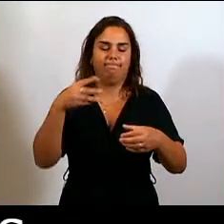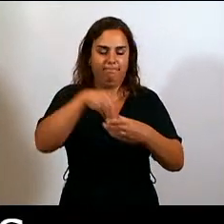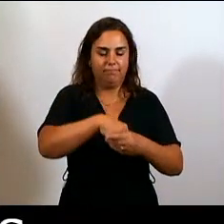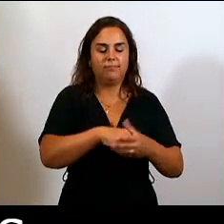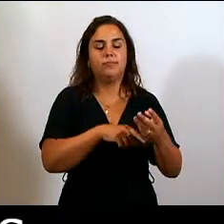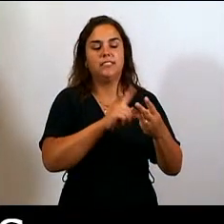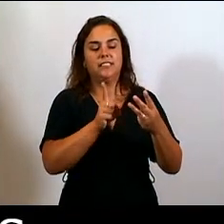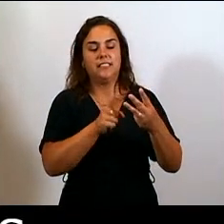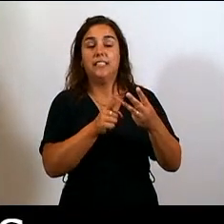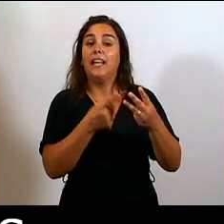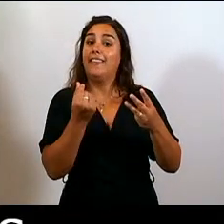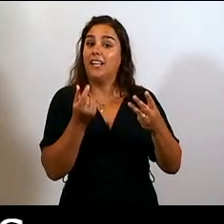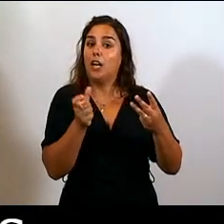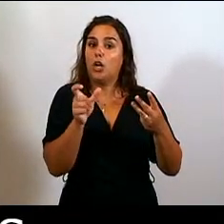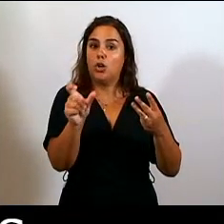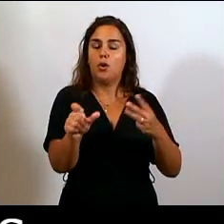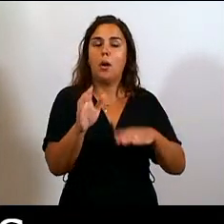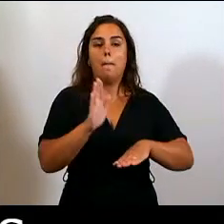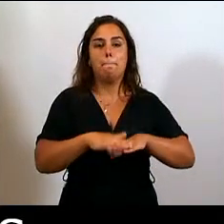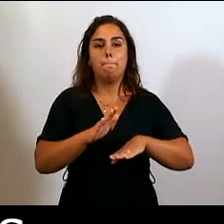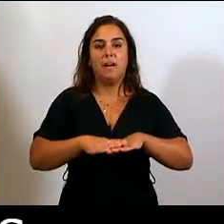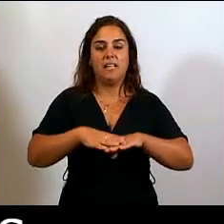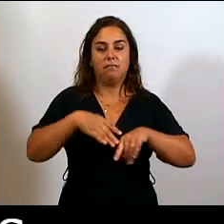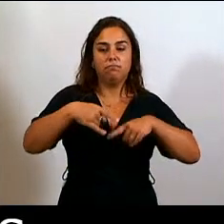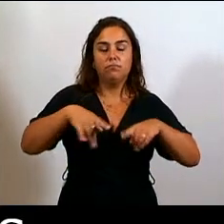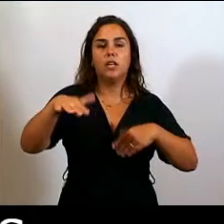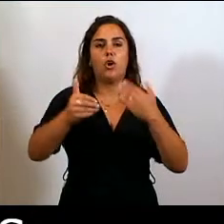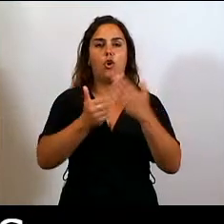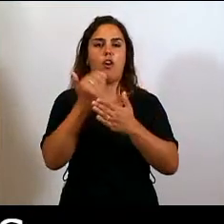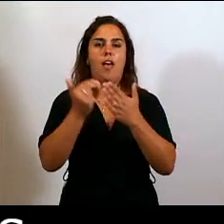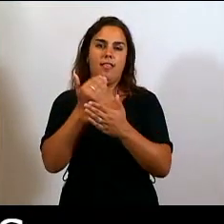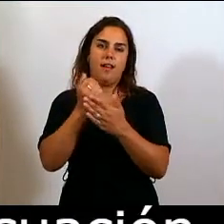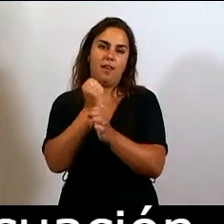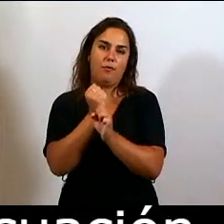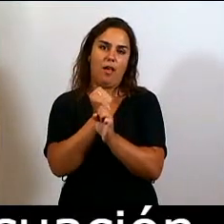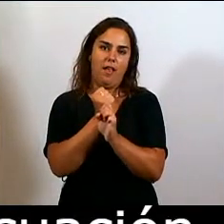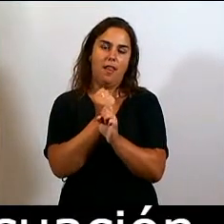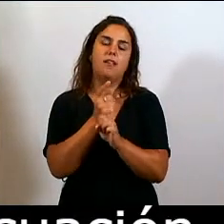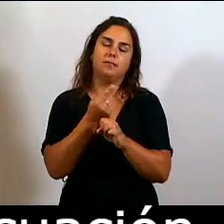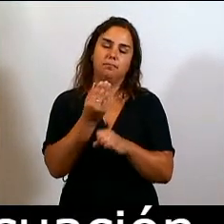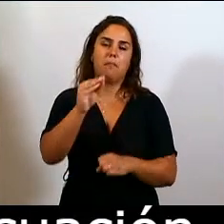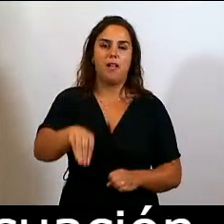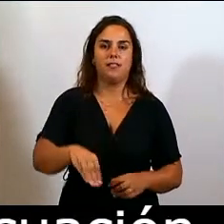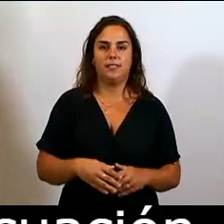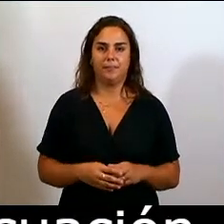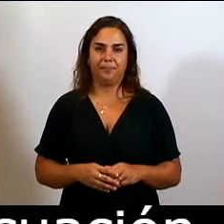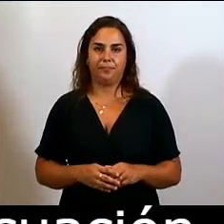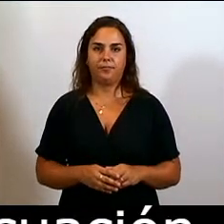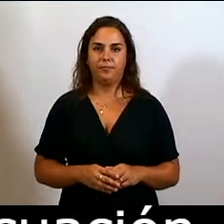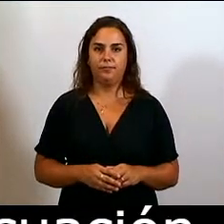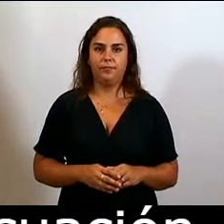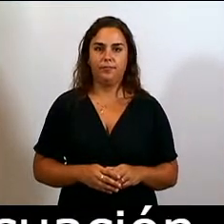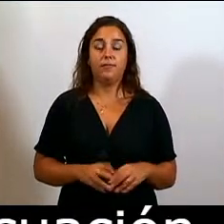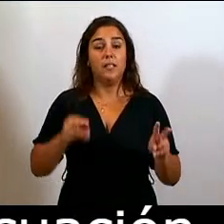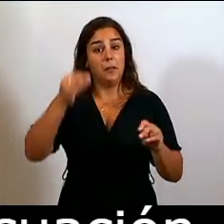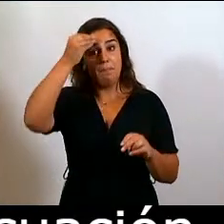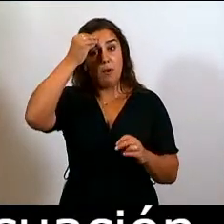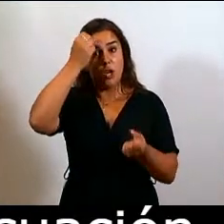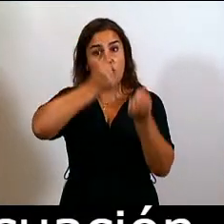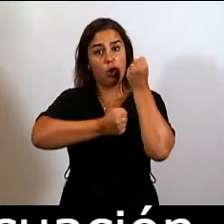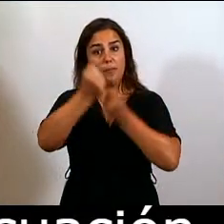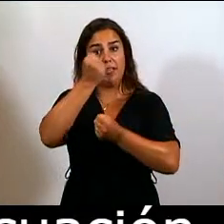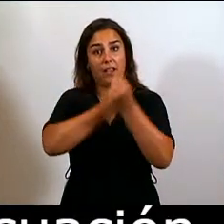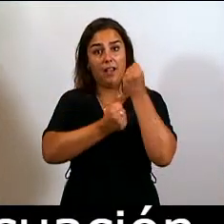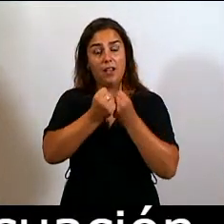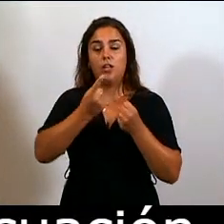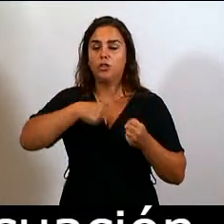importes destinados a la adecuación de la jornada laboral. En los cálculos de la memoria económica